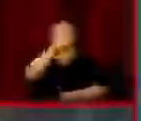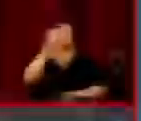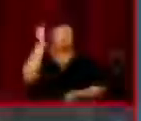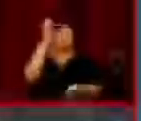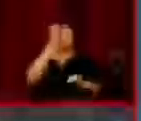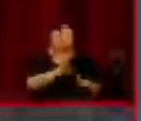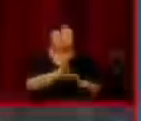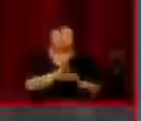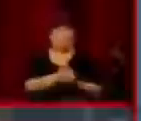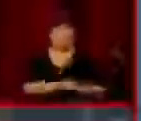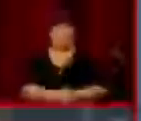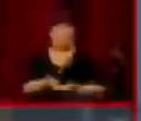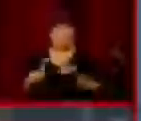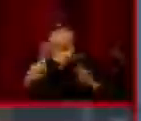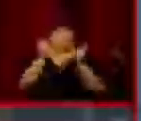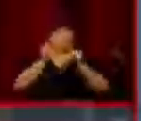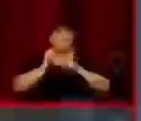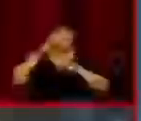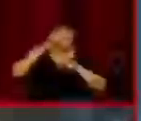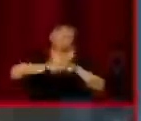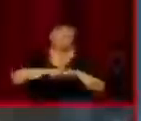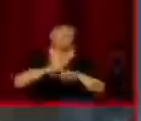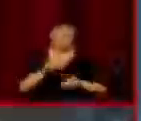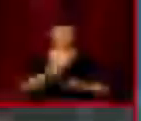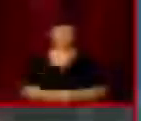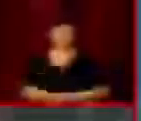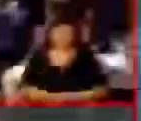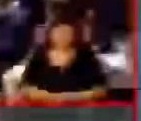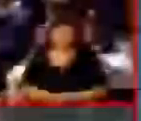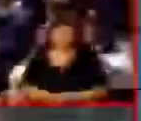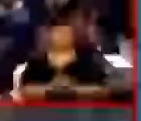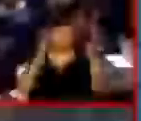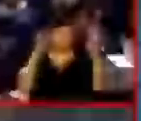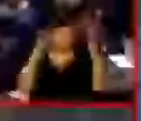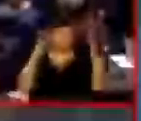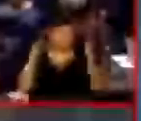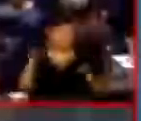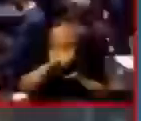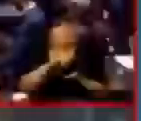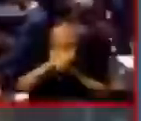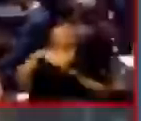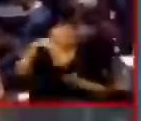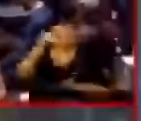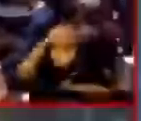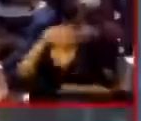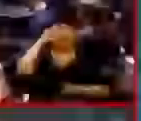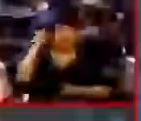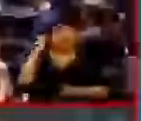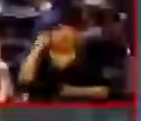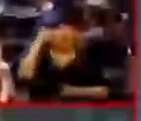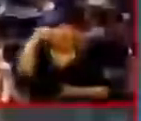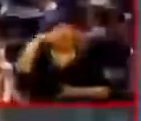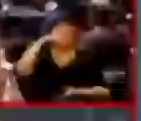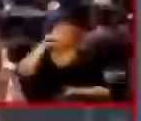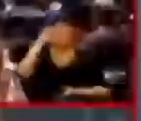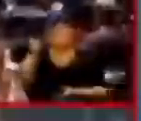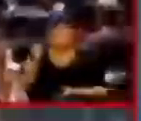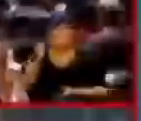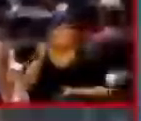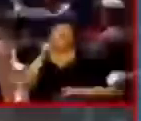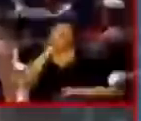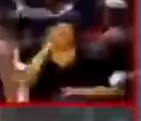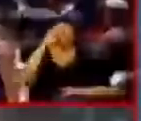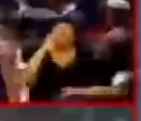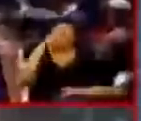la Argentina, el fondo, los acreedores privados que tienen mucho que decir y los países que son los accionistas del Fondo